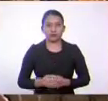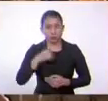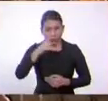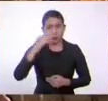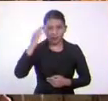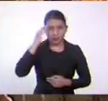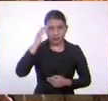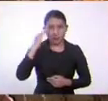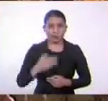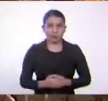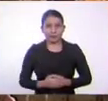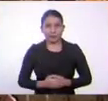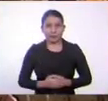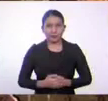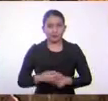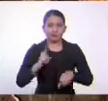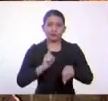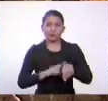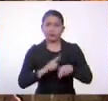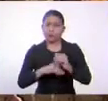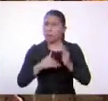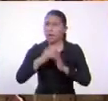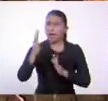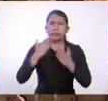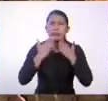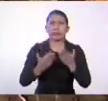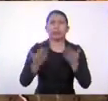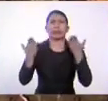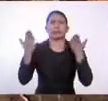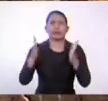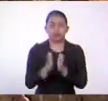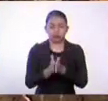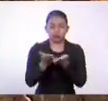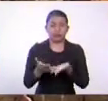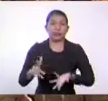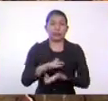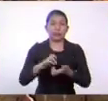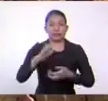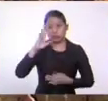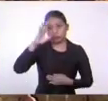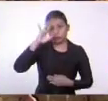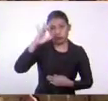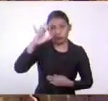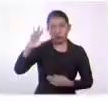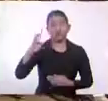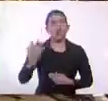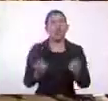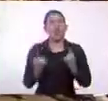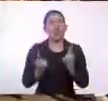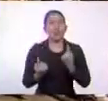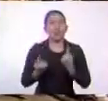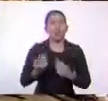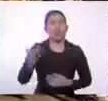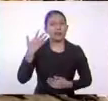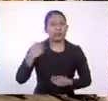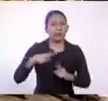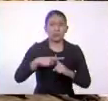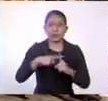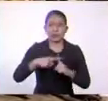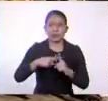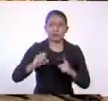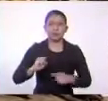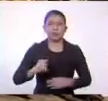¿Sabías que el periodo de mayor florecimiento de la literatura de ciencia ficción fue durante la segunda mitad del